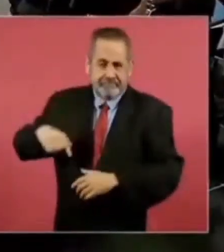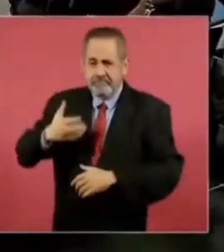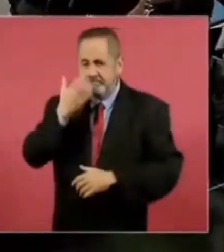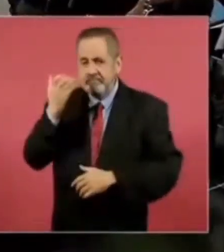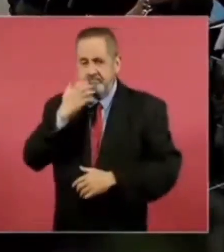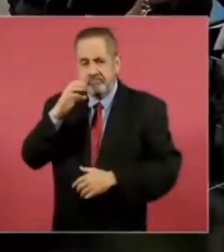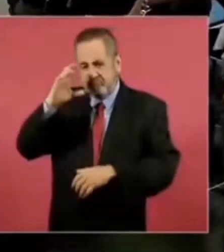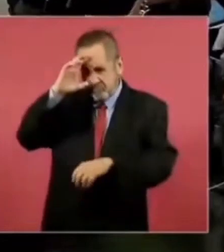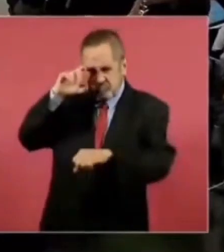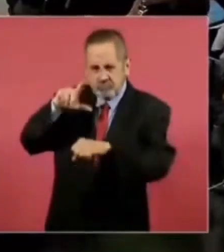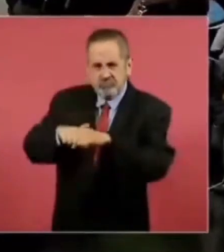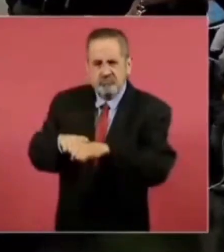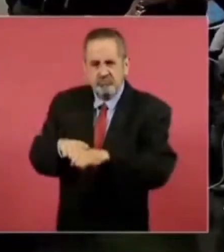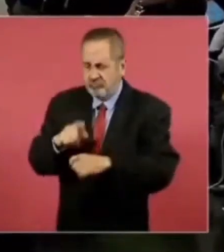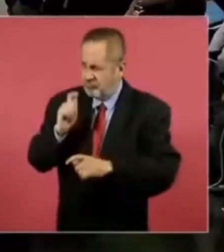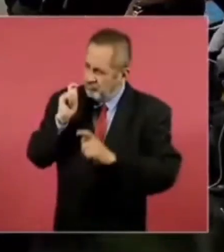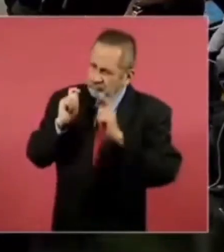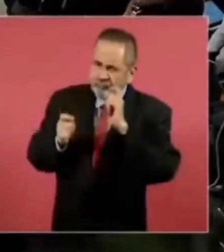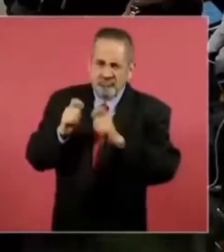culturas